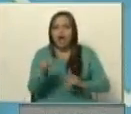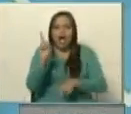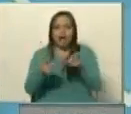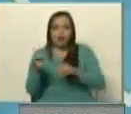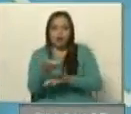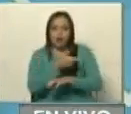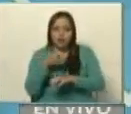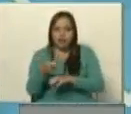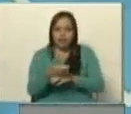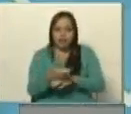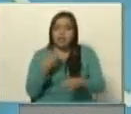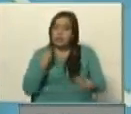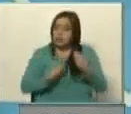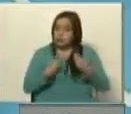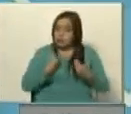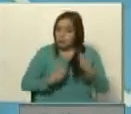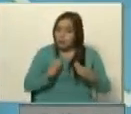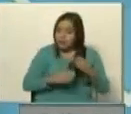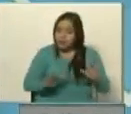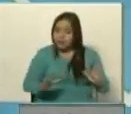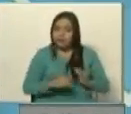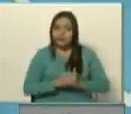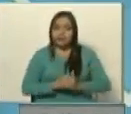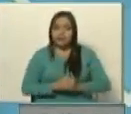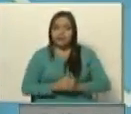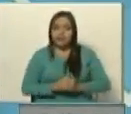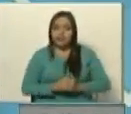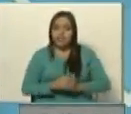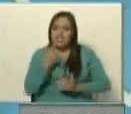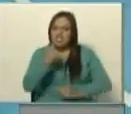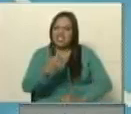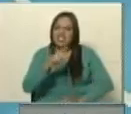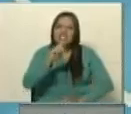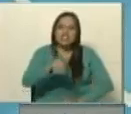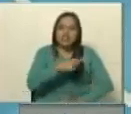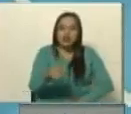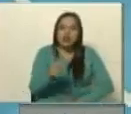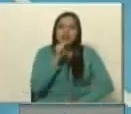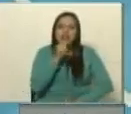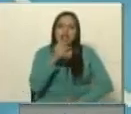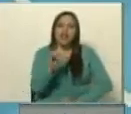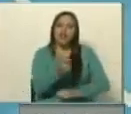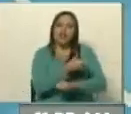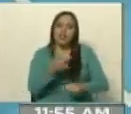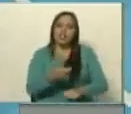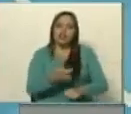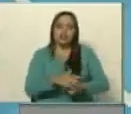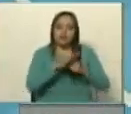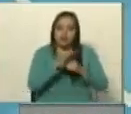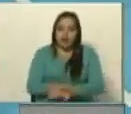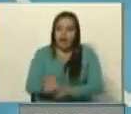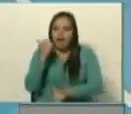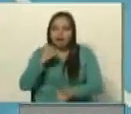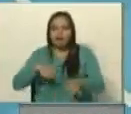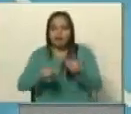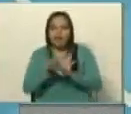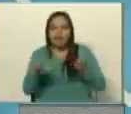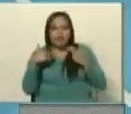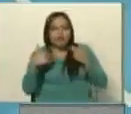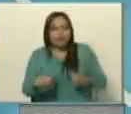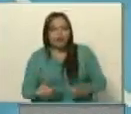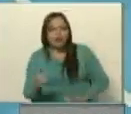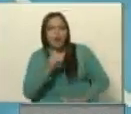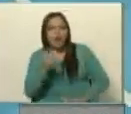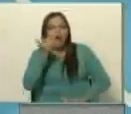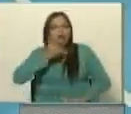y que se preocupa de señalar un gobierno dictatorial, un gobierno que viola los derechos humanos, un gobierno que viola